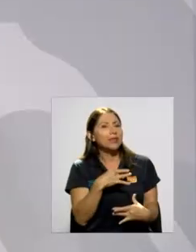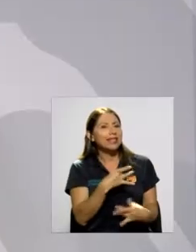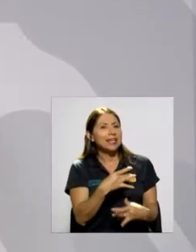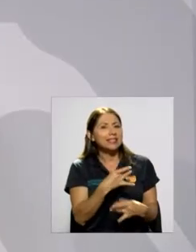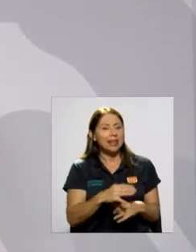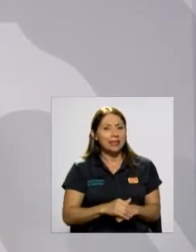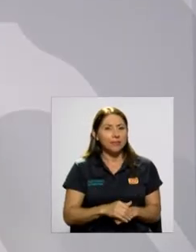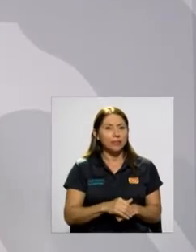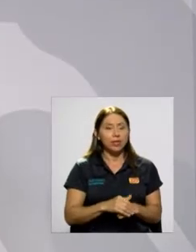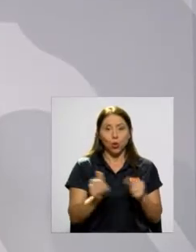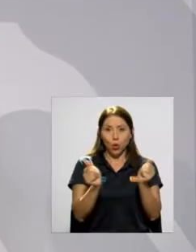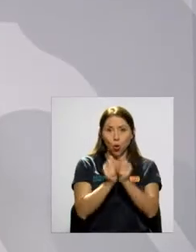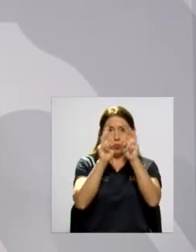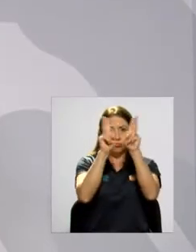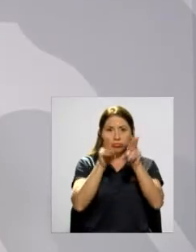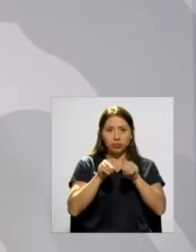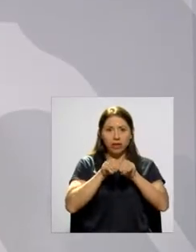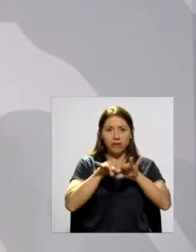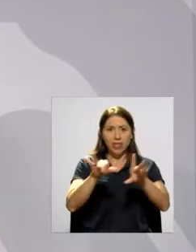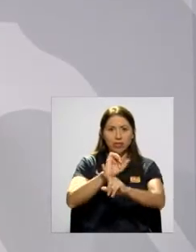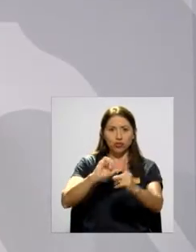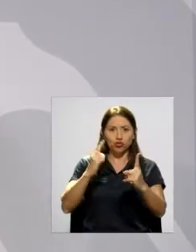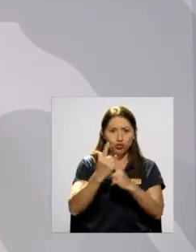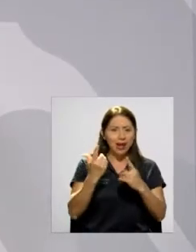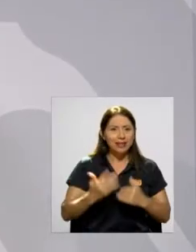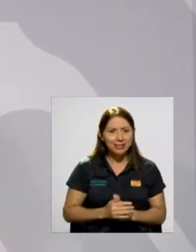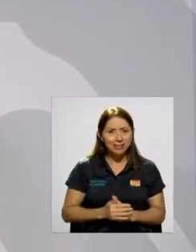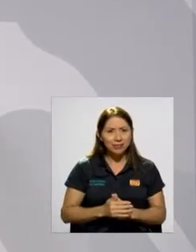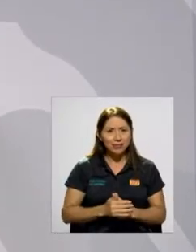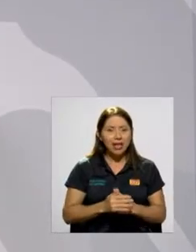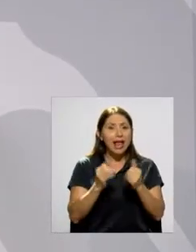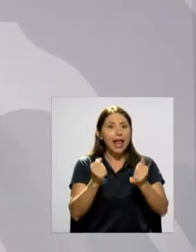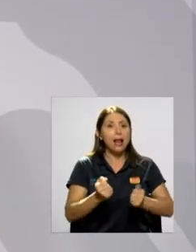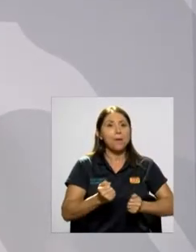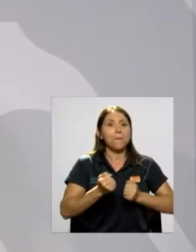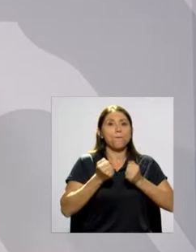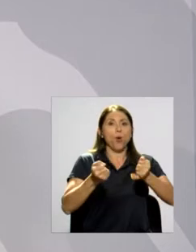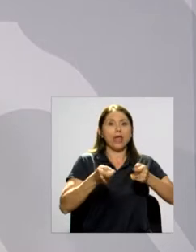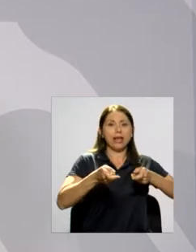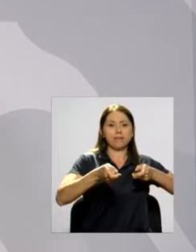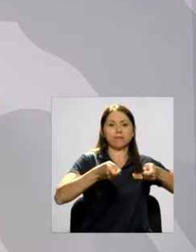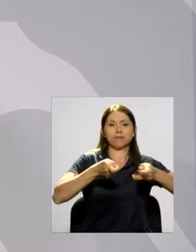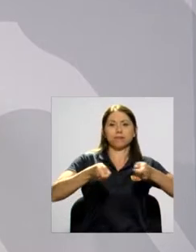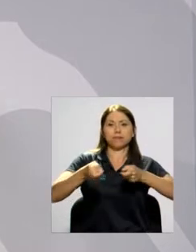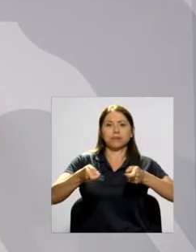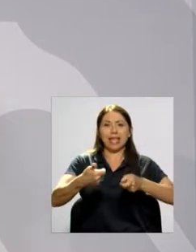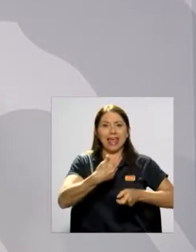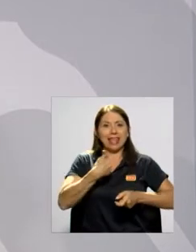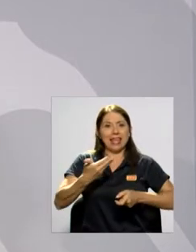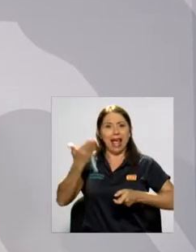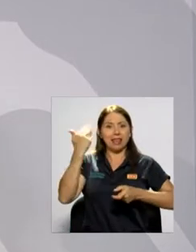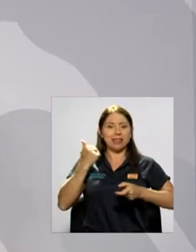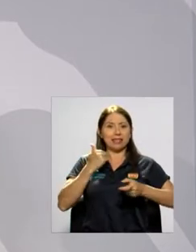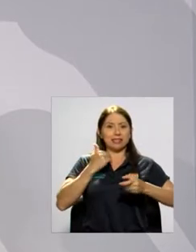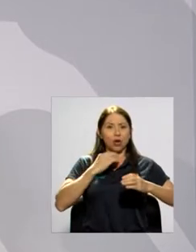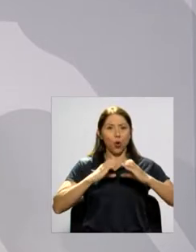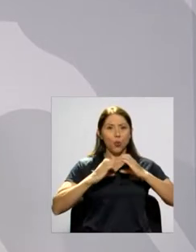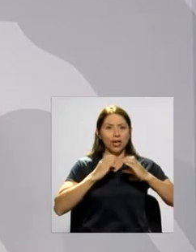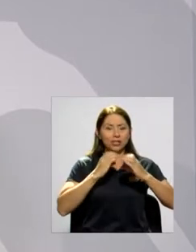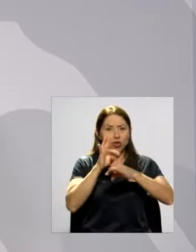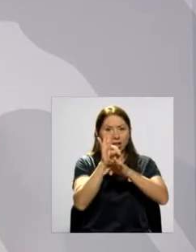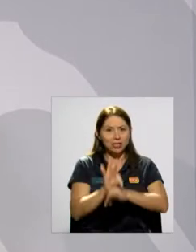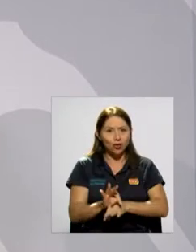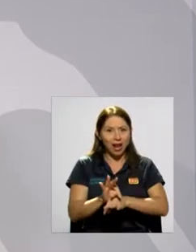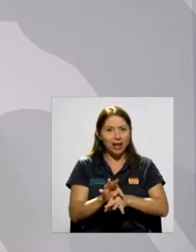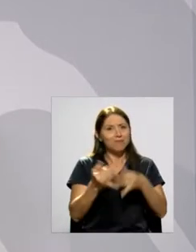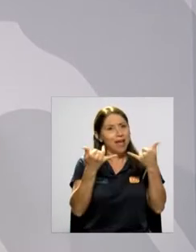la incursión de las redes sociales se retó el poder hegemónico que tenía la prensa tradicional, porque la gente ya tiene